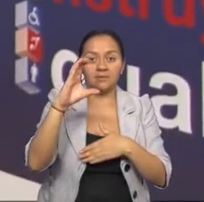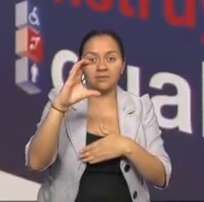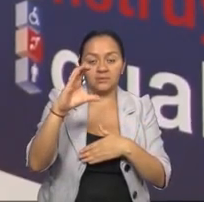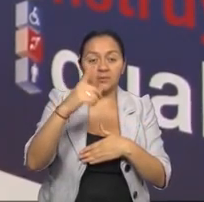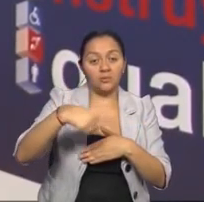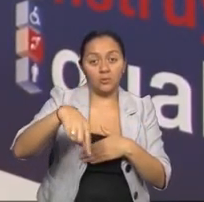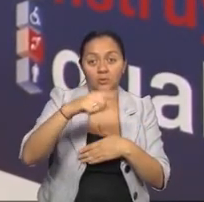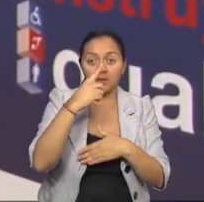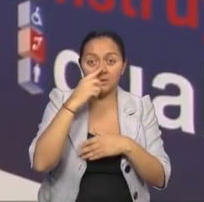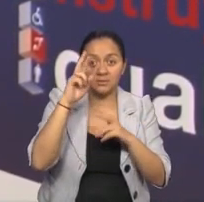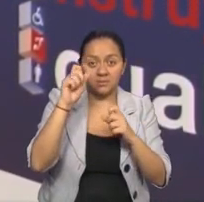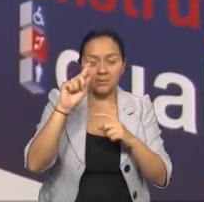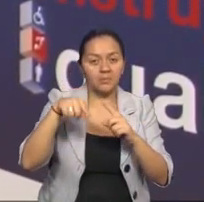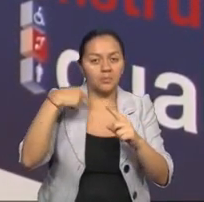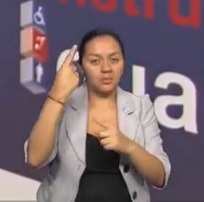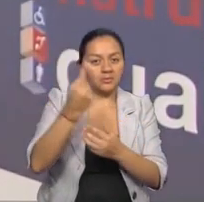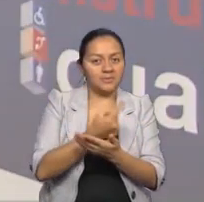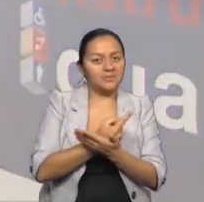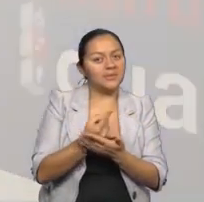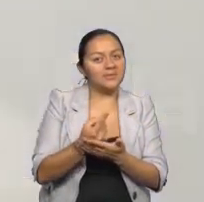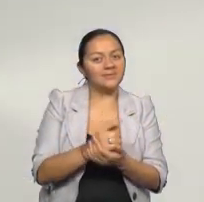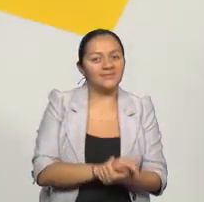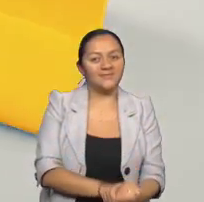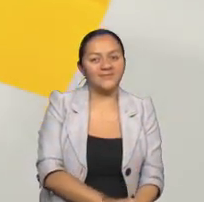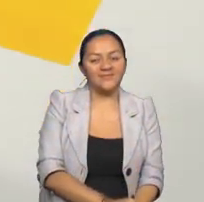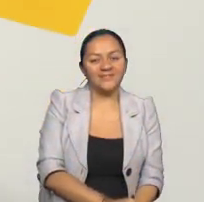interés donde esperamos la próxima semana